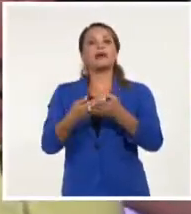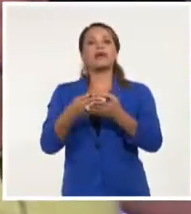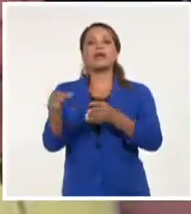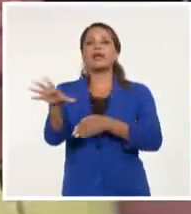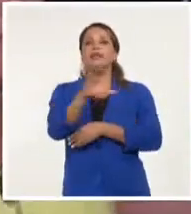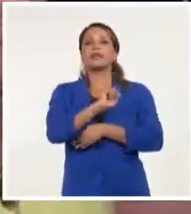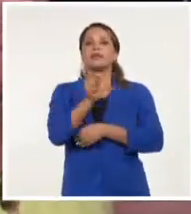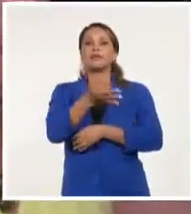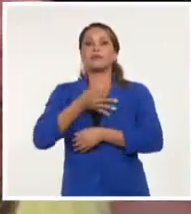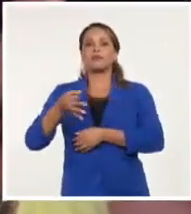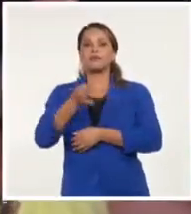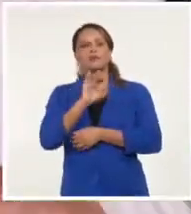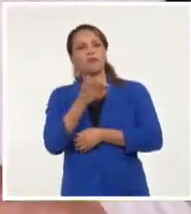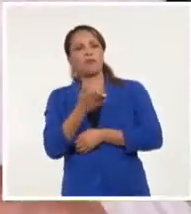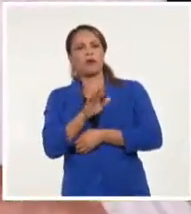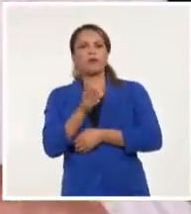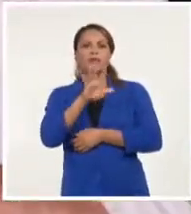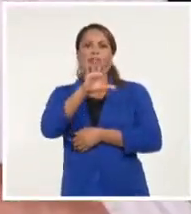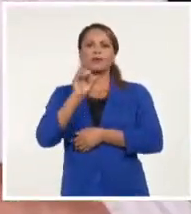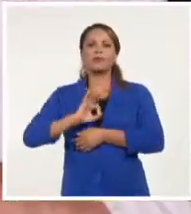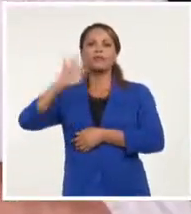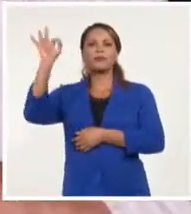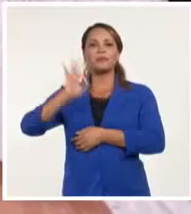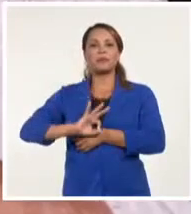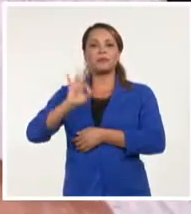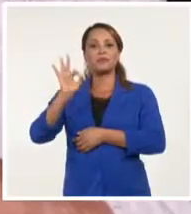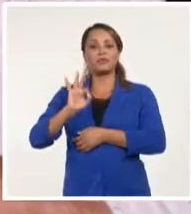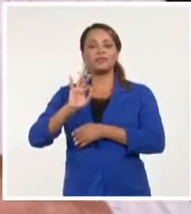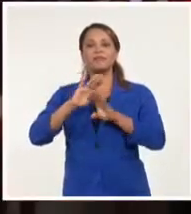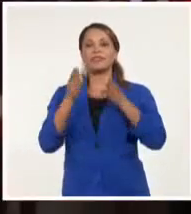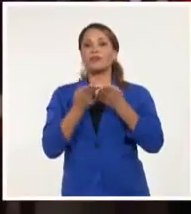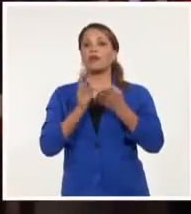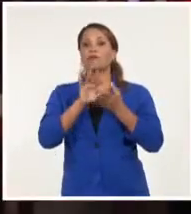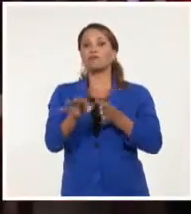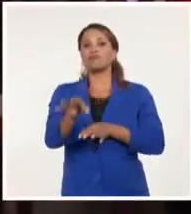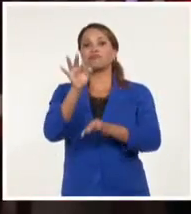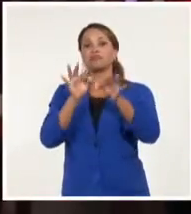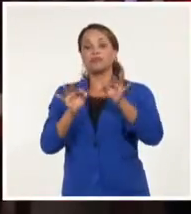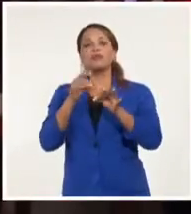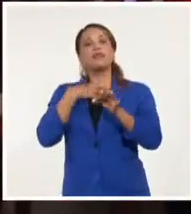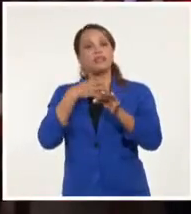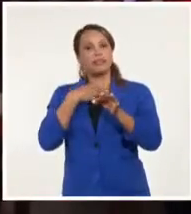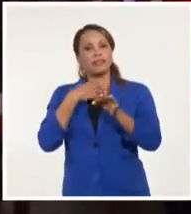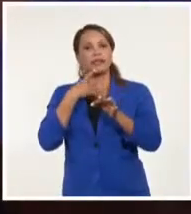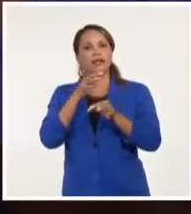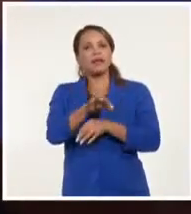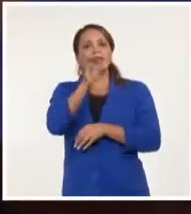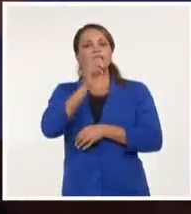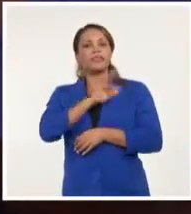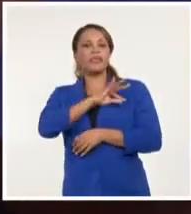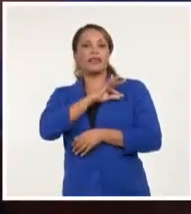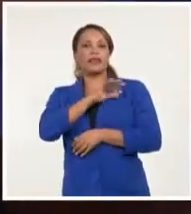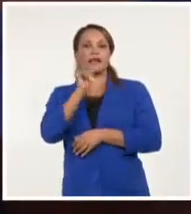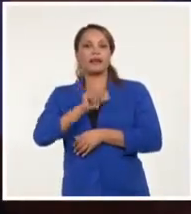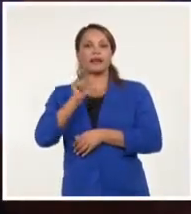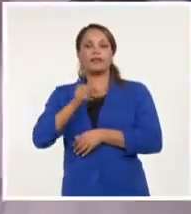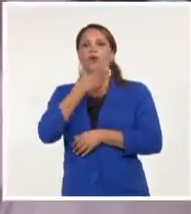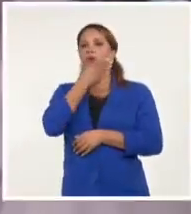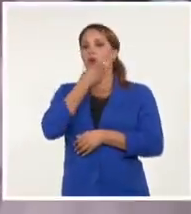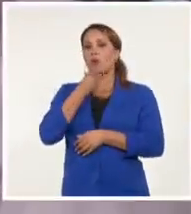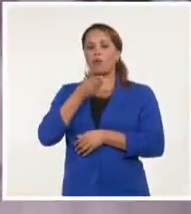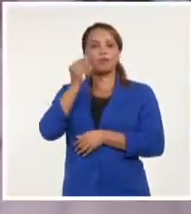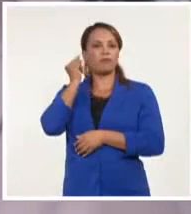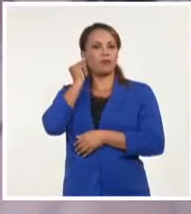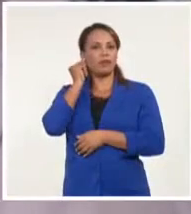municipios. Aproximadamente el 50% de los nominados ejercen hoy como delegados. Jóvenes y mujeres